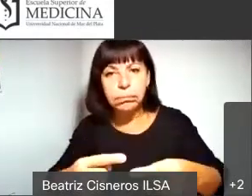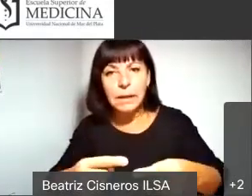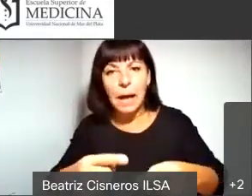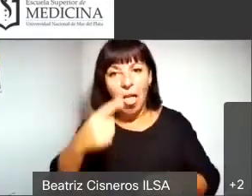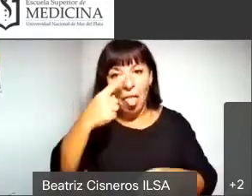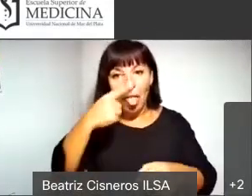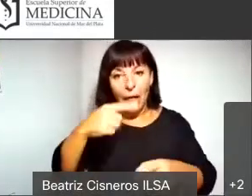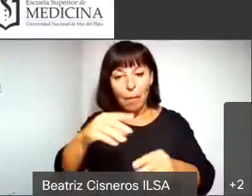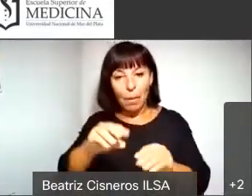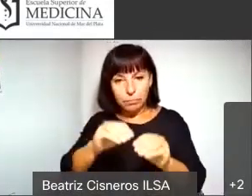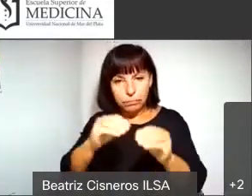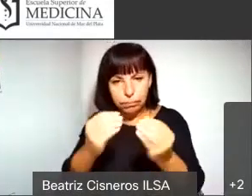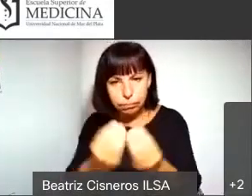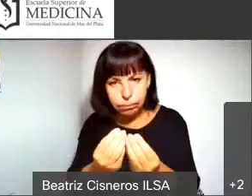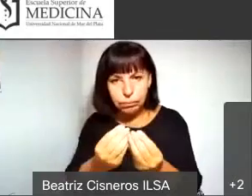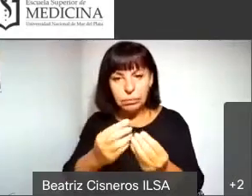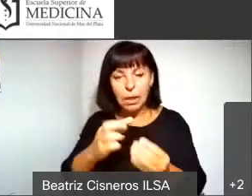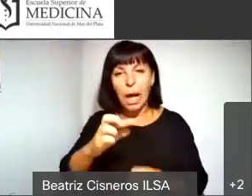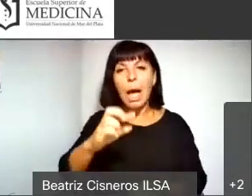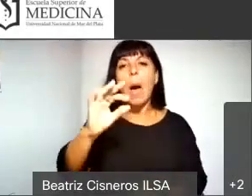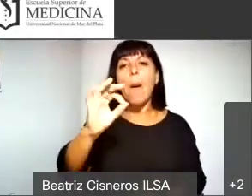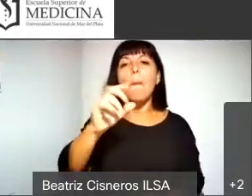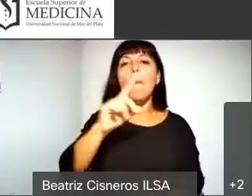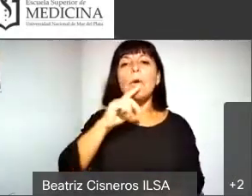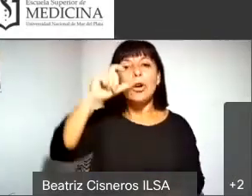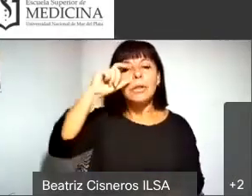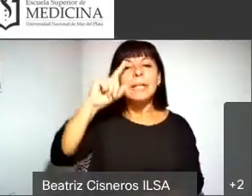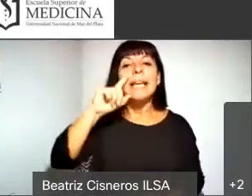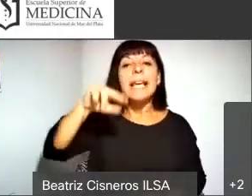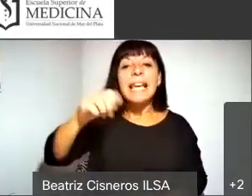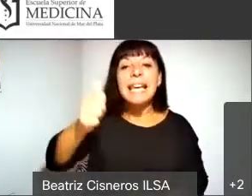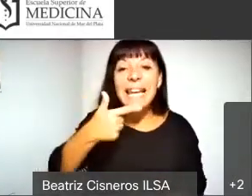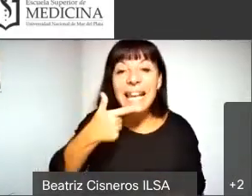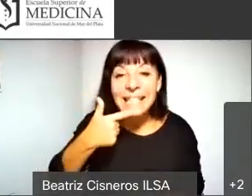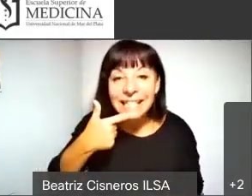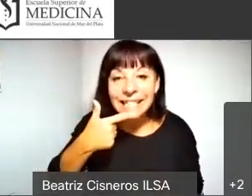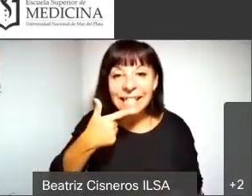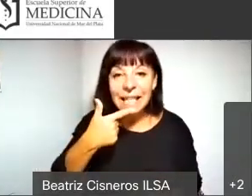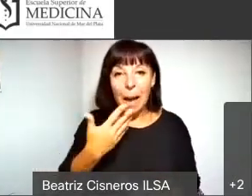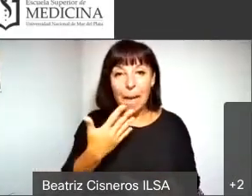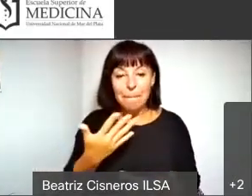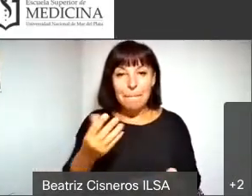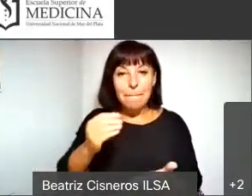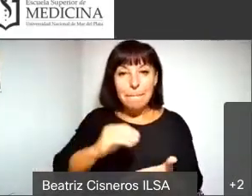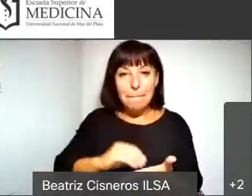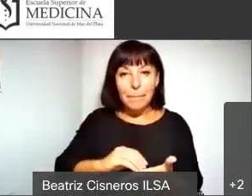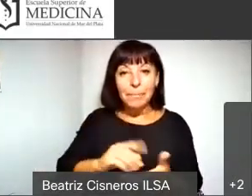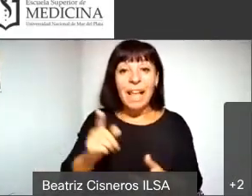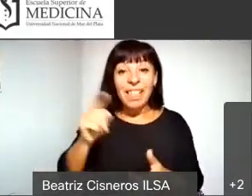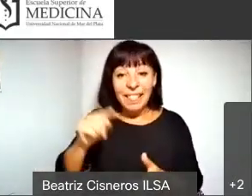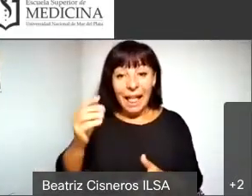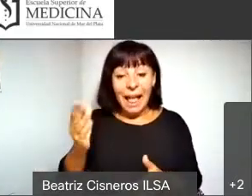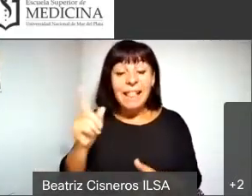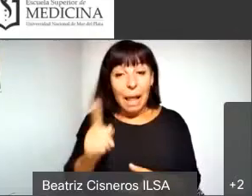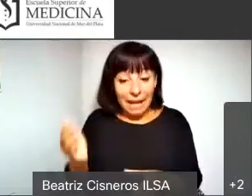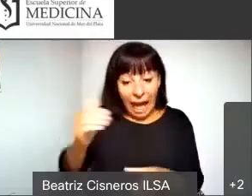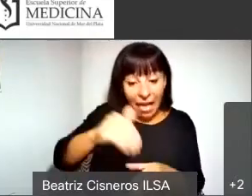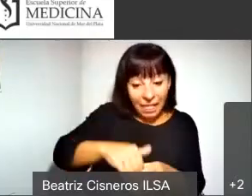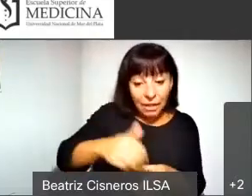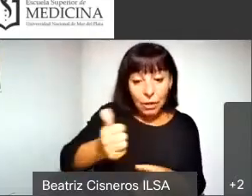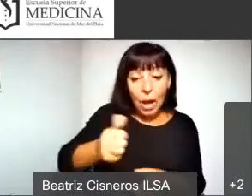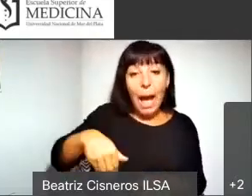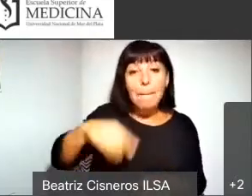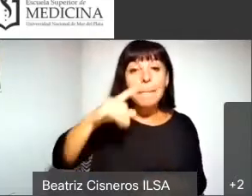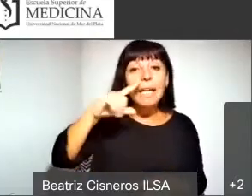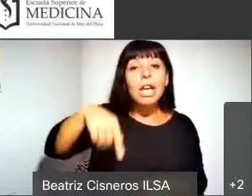macromoléculas, moléculas más complejas que los polipéptidos. Están conformados también por aminoácidos, es lo que tienen en común, pero son moléculas más